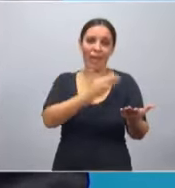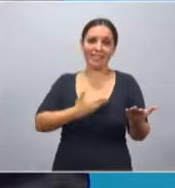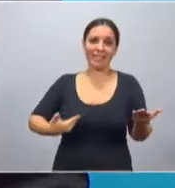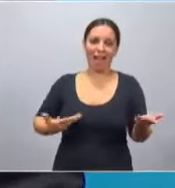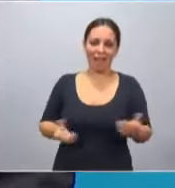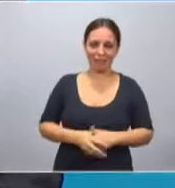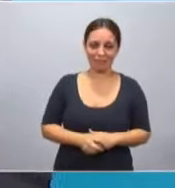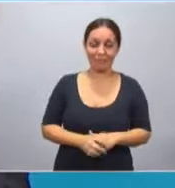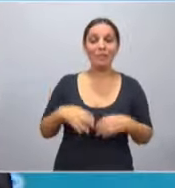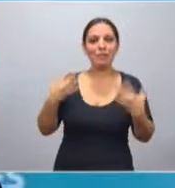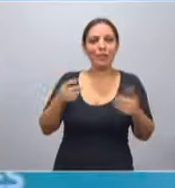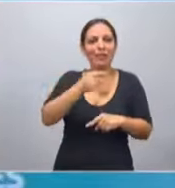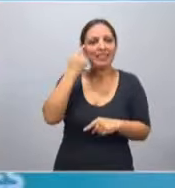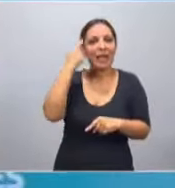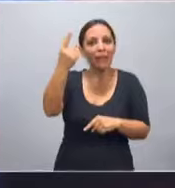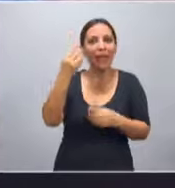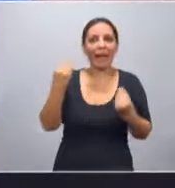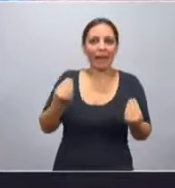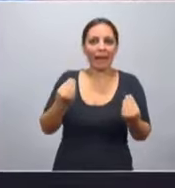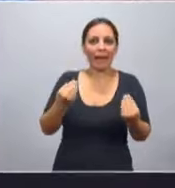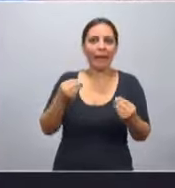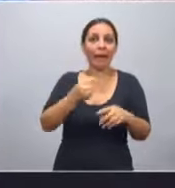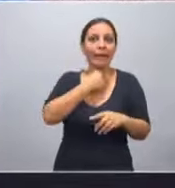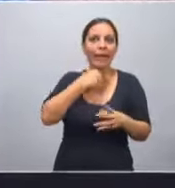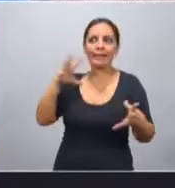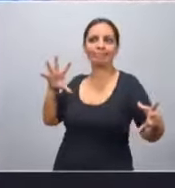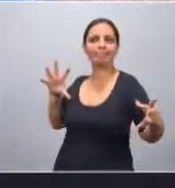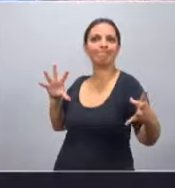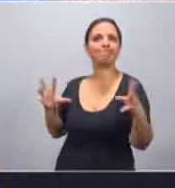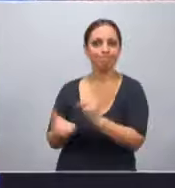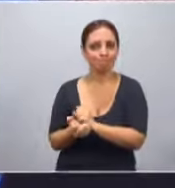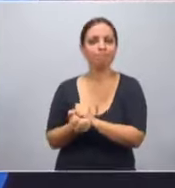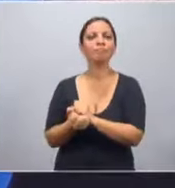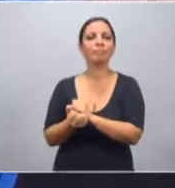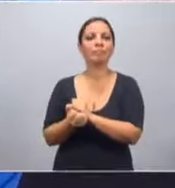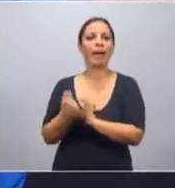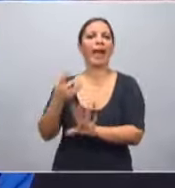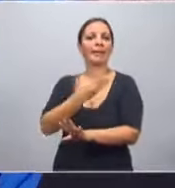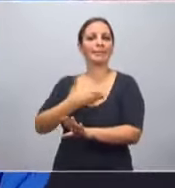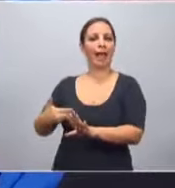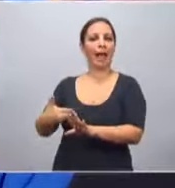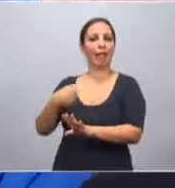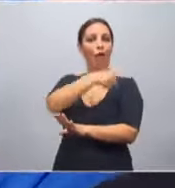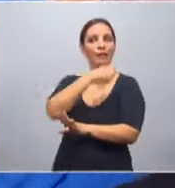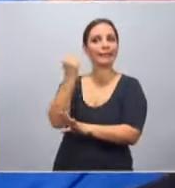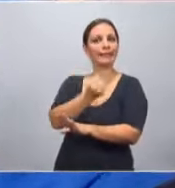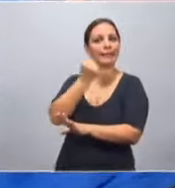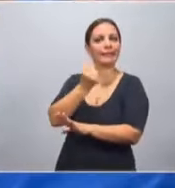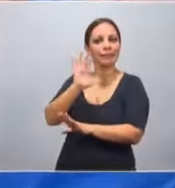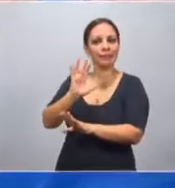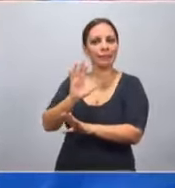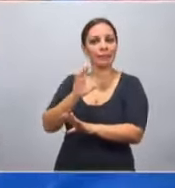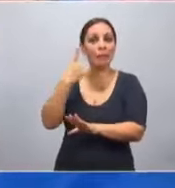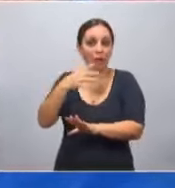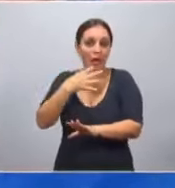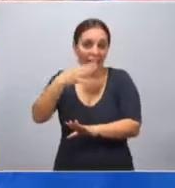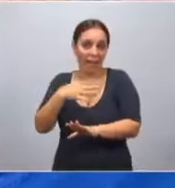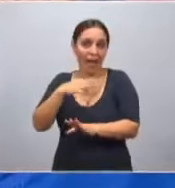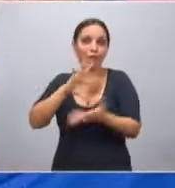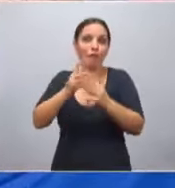eso esa idea de detonar de destruir al estado en este caso sería desde